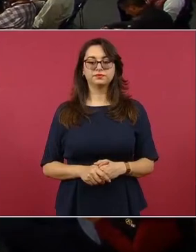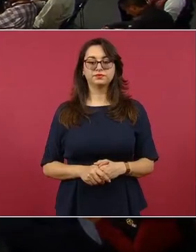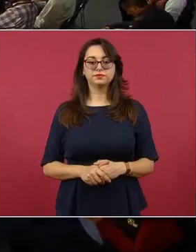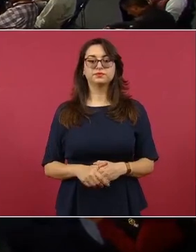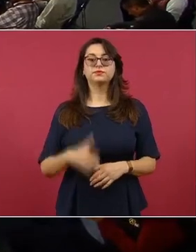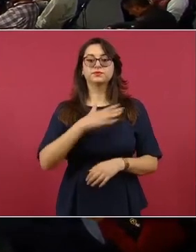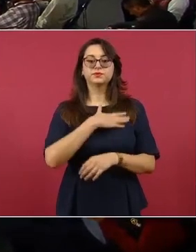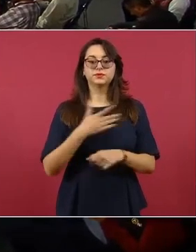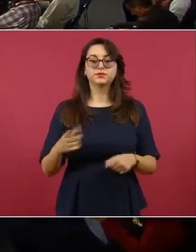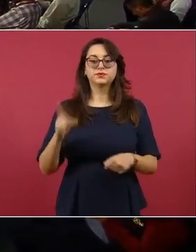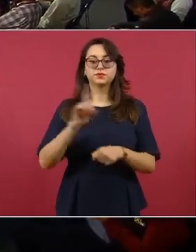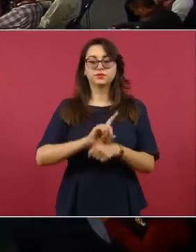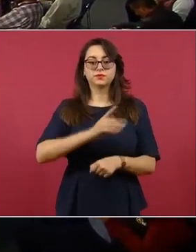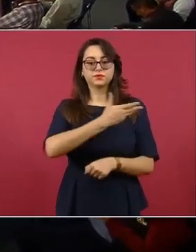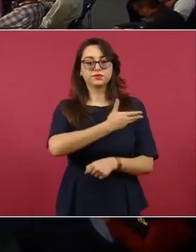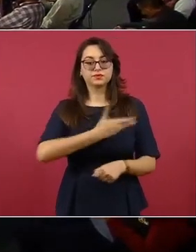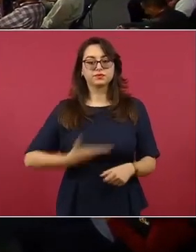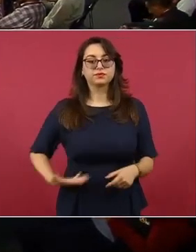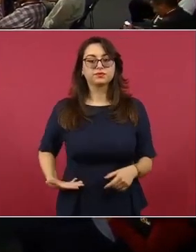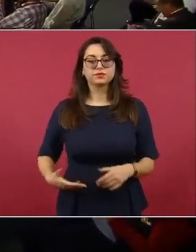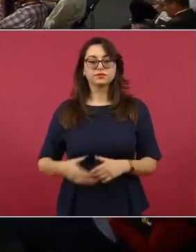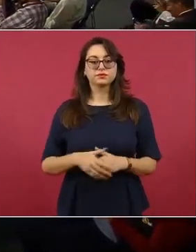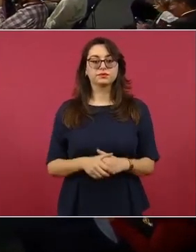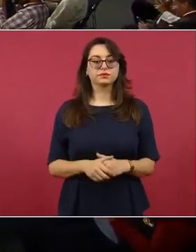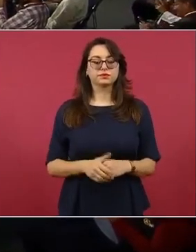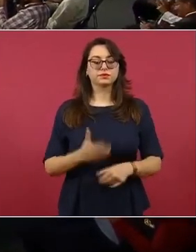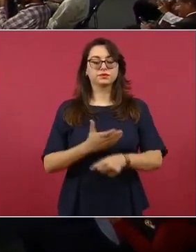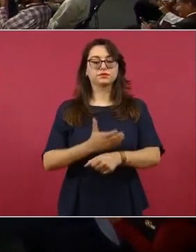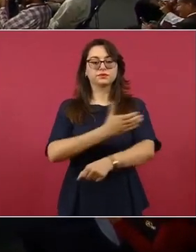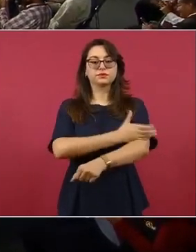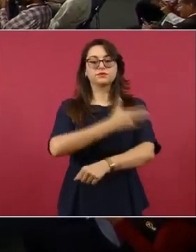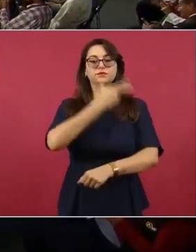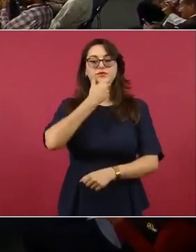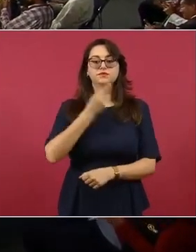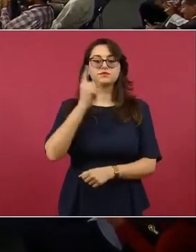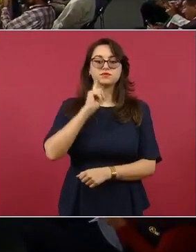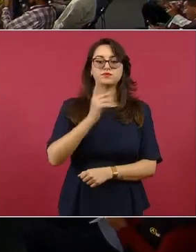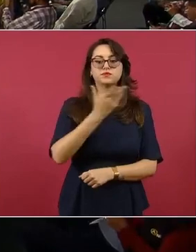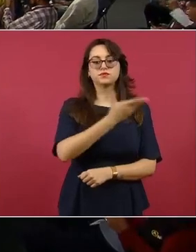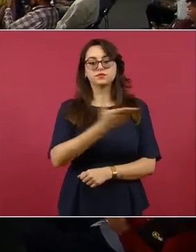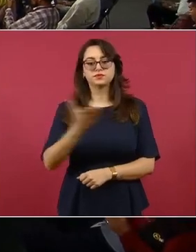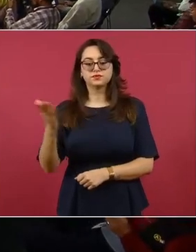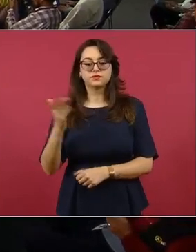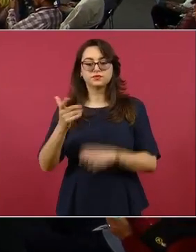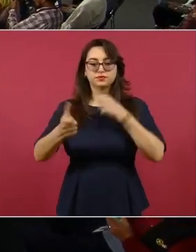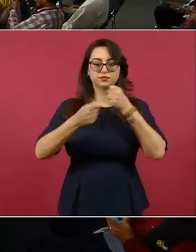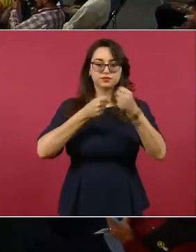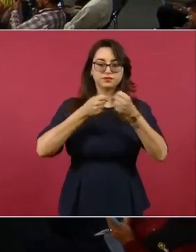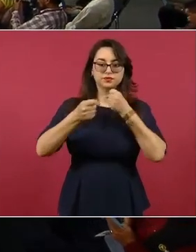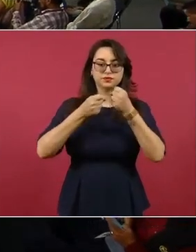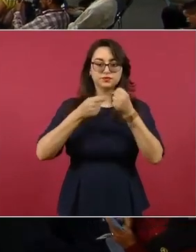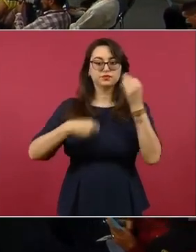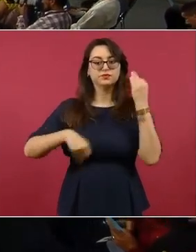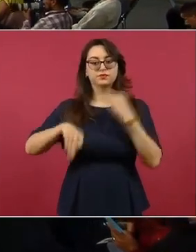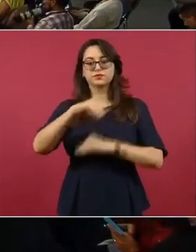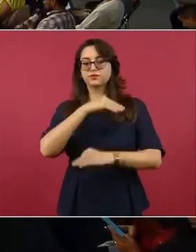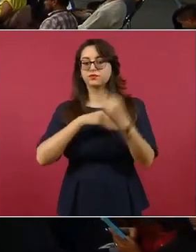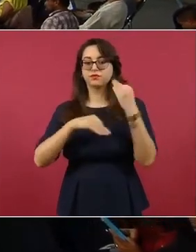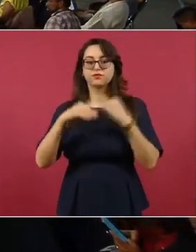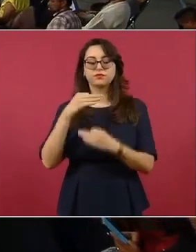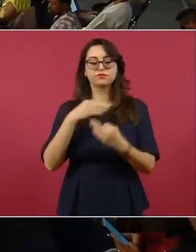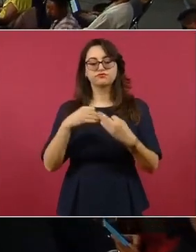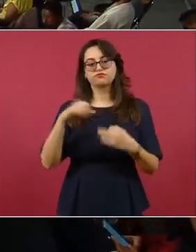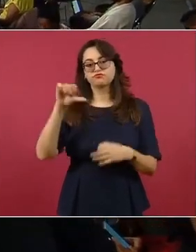Muy buenos días, presidente, compañeras y compañeros de los medios y todos los que nos siguen en esta